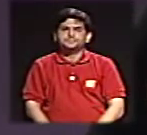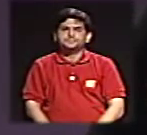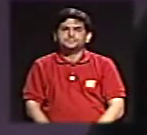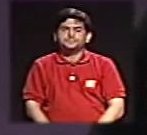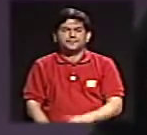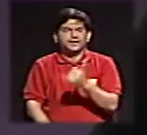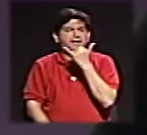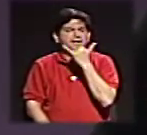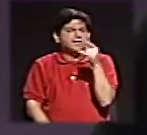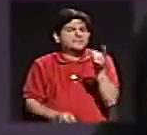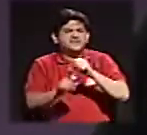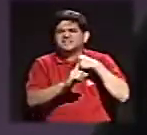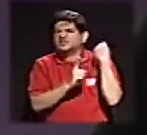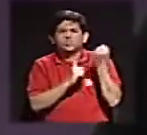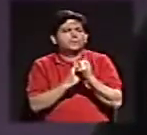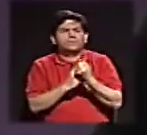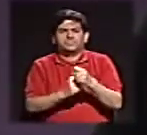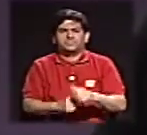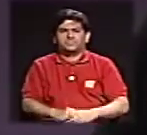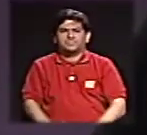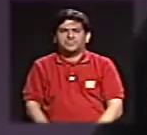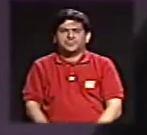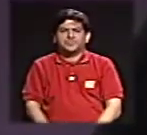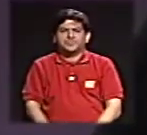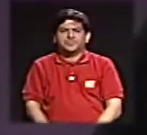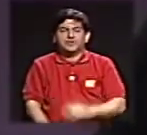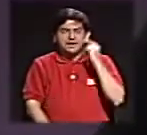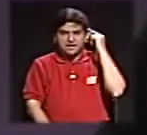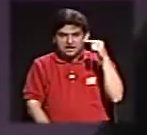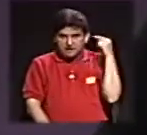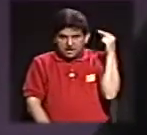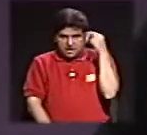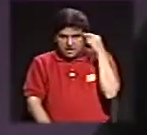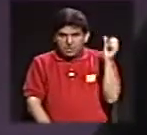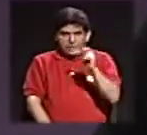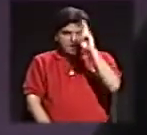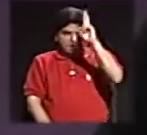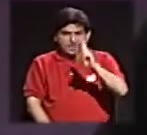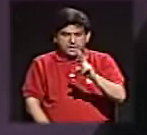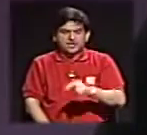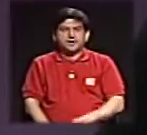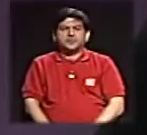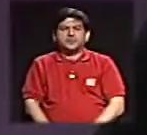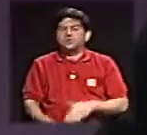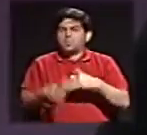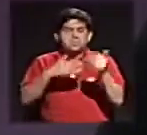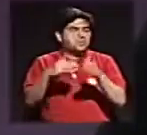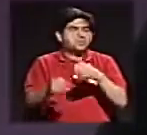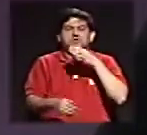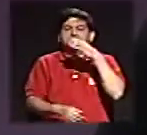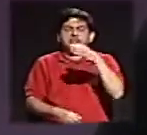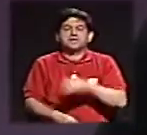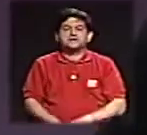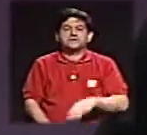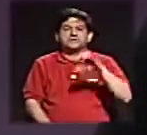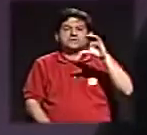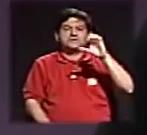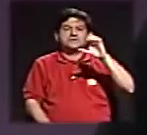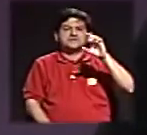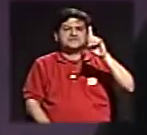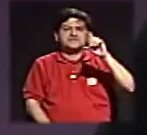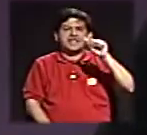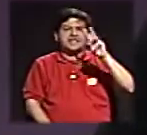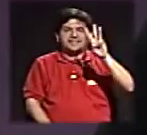¿qué es lo que pasó en esta situación? Pues que el Estado costarricense, aún con lo recomendado por la CEDAW, que son las siglas